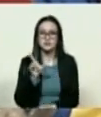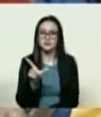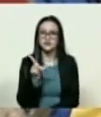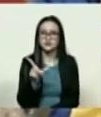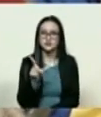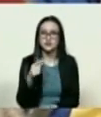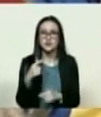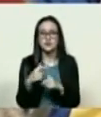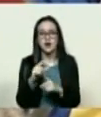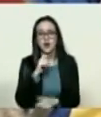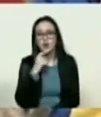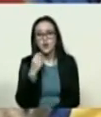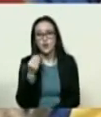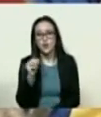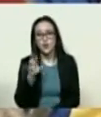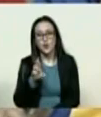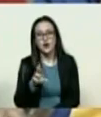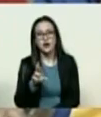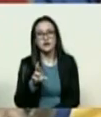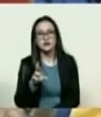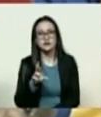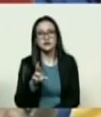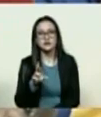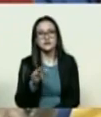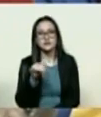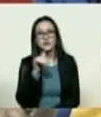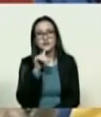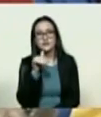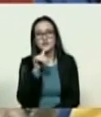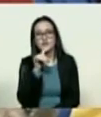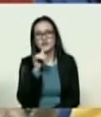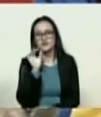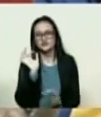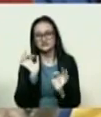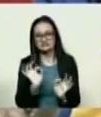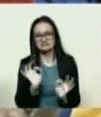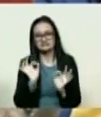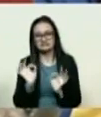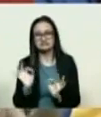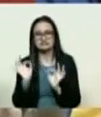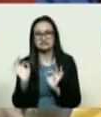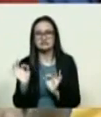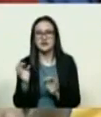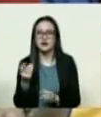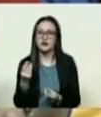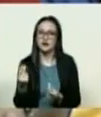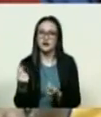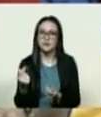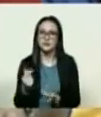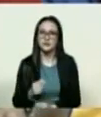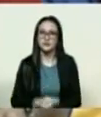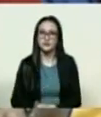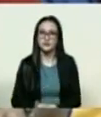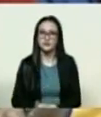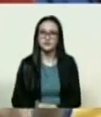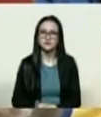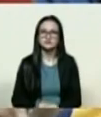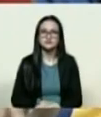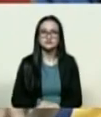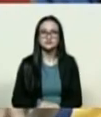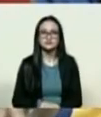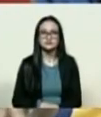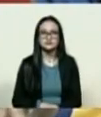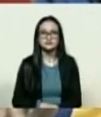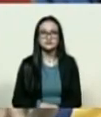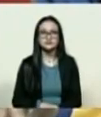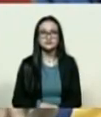con el código QR, inmediatamente por aquí pasó. Sería información exactamente al instante que tuviéramos nosotros, en línea